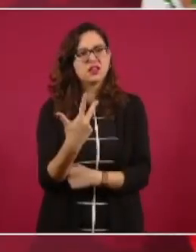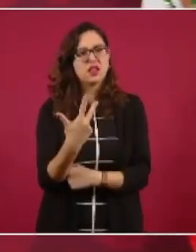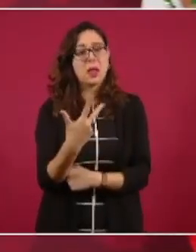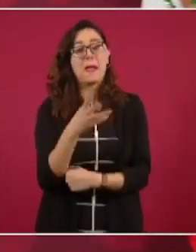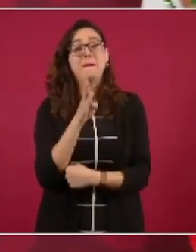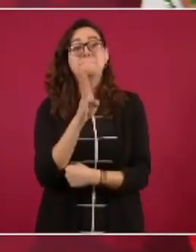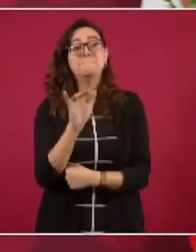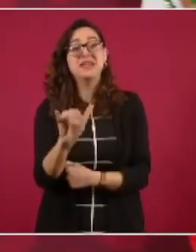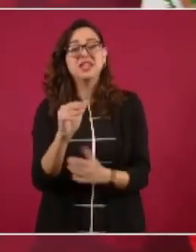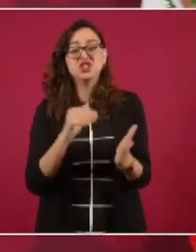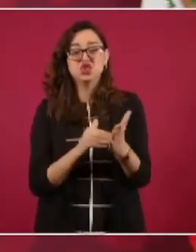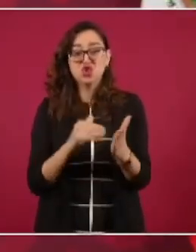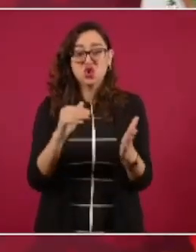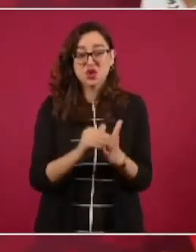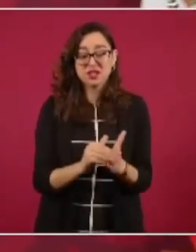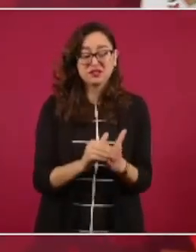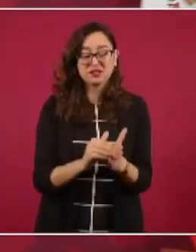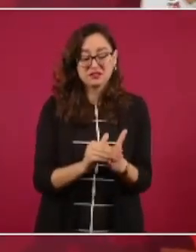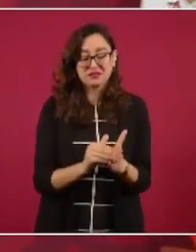billones,